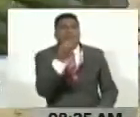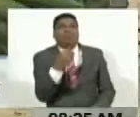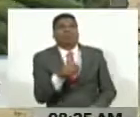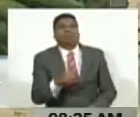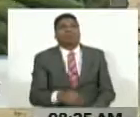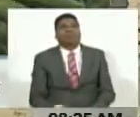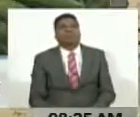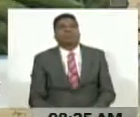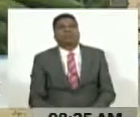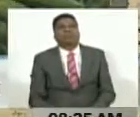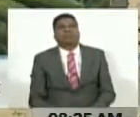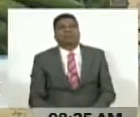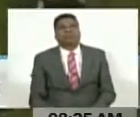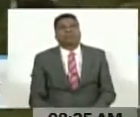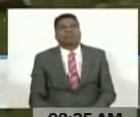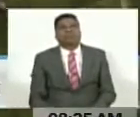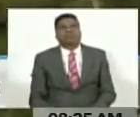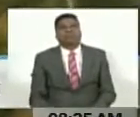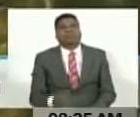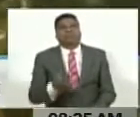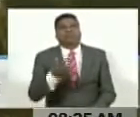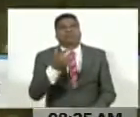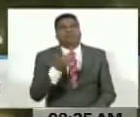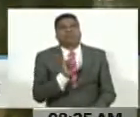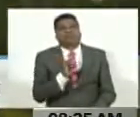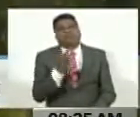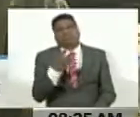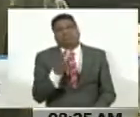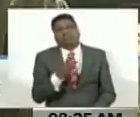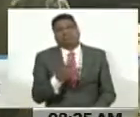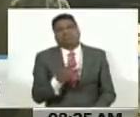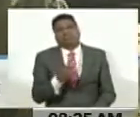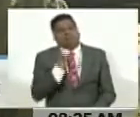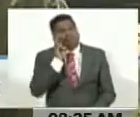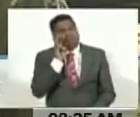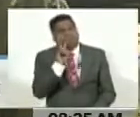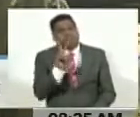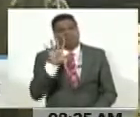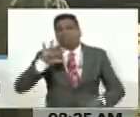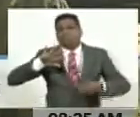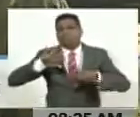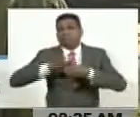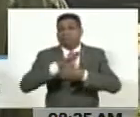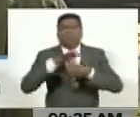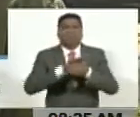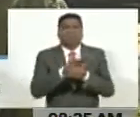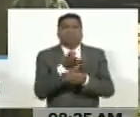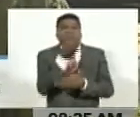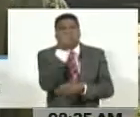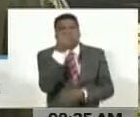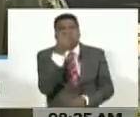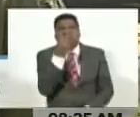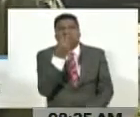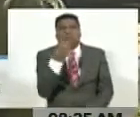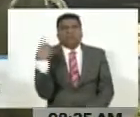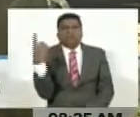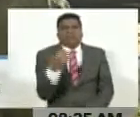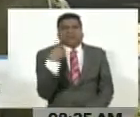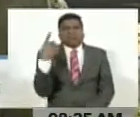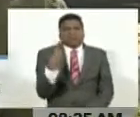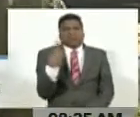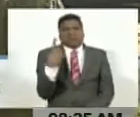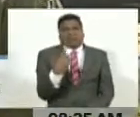zoológicos. Tenemos una dotación en cantidad y en calidad suficiente para la alimentación no solamente de Ruperta, sino de todos